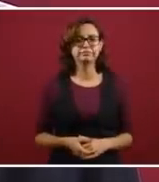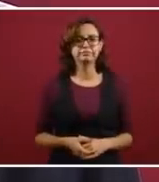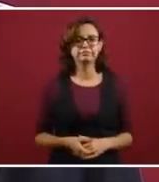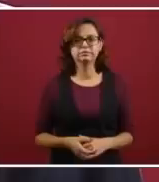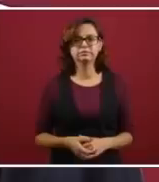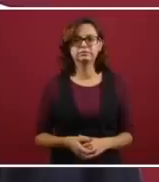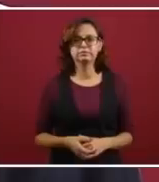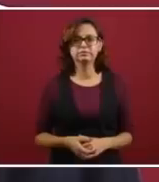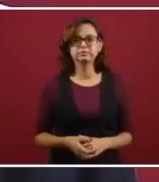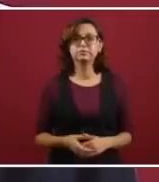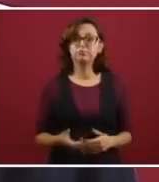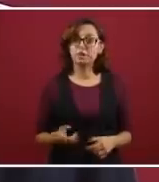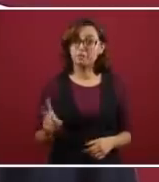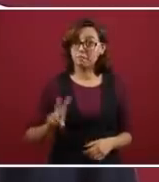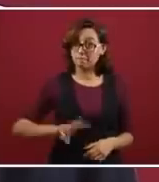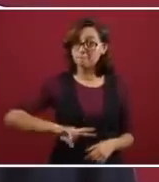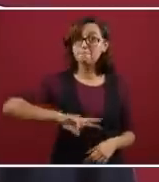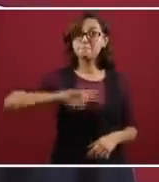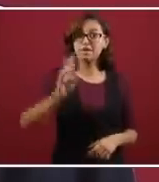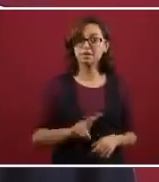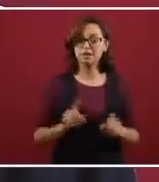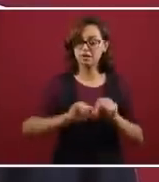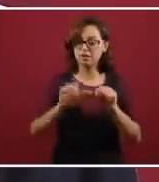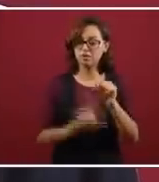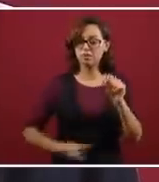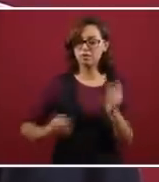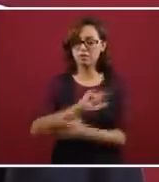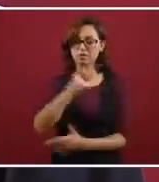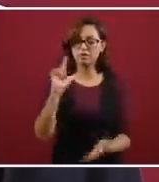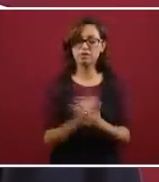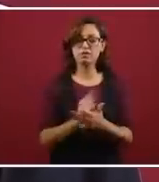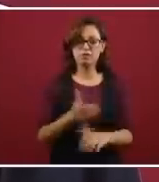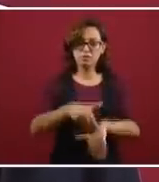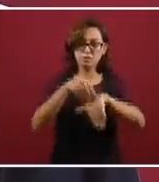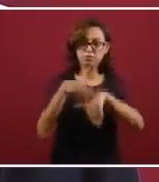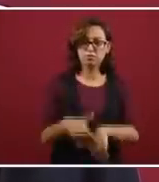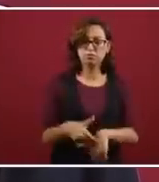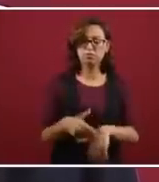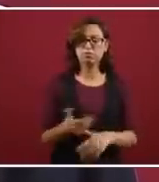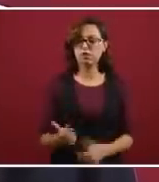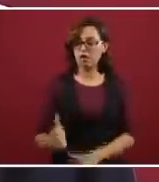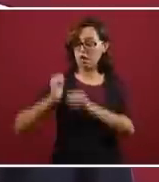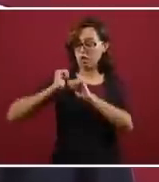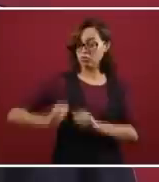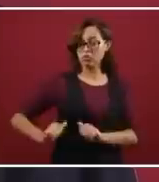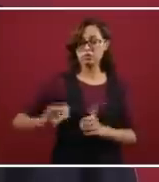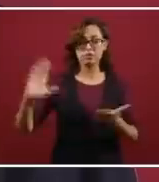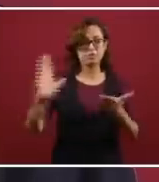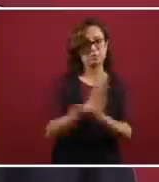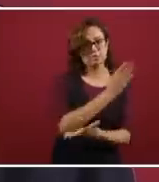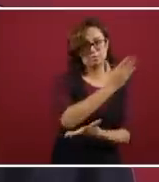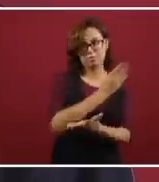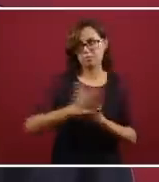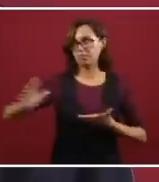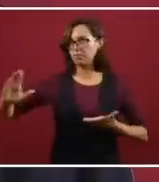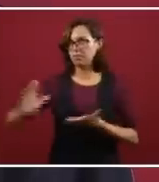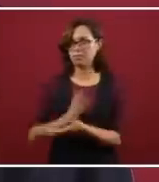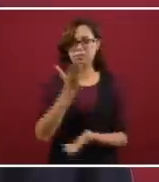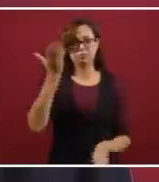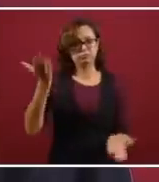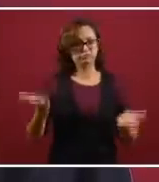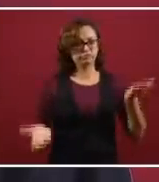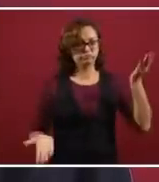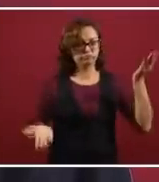El verdadero Estado de Derecho, la división y el equilibrio entre los poderes,